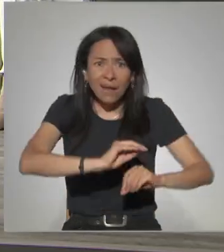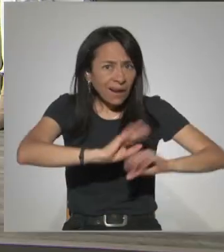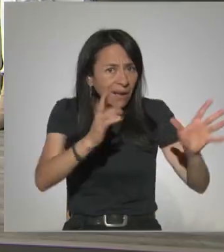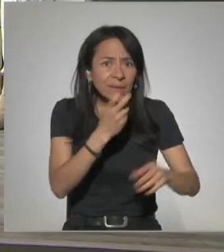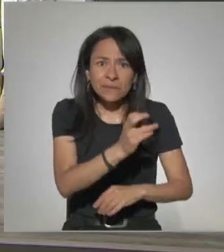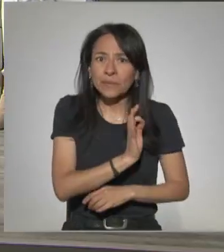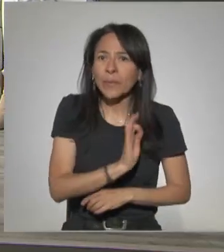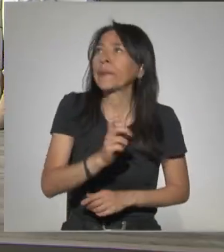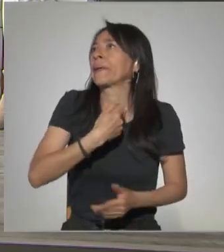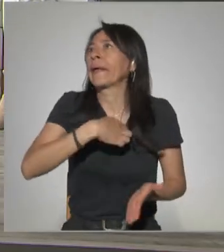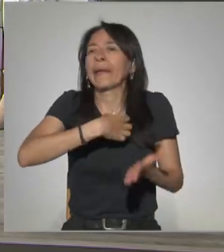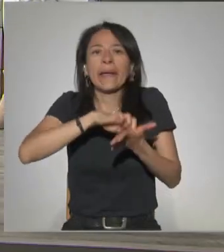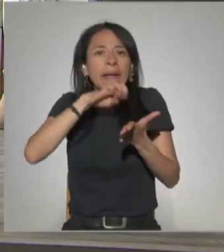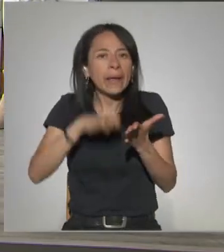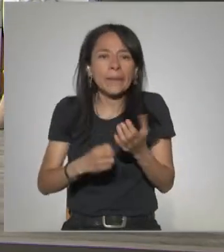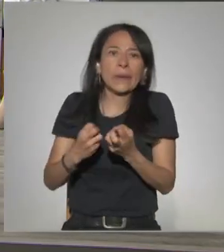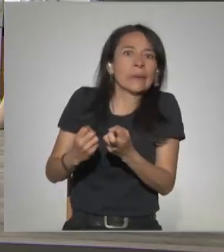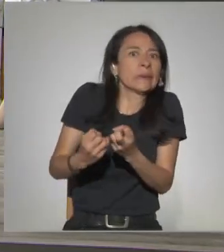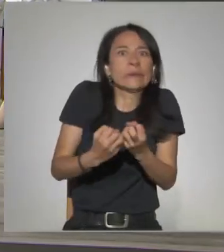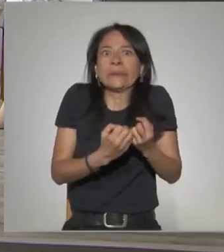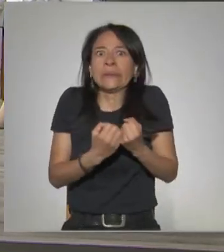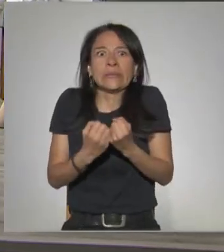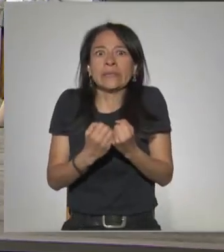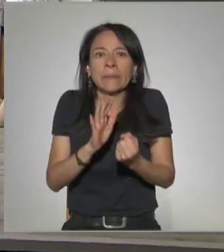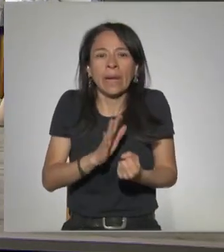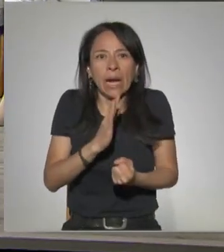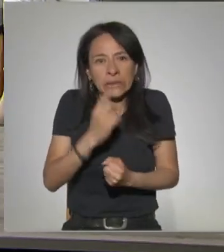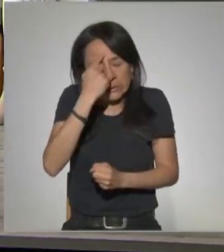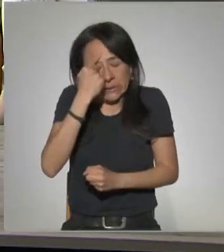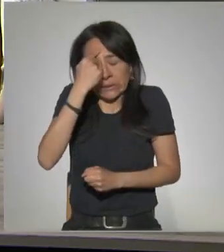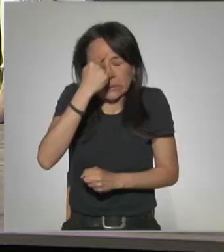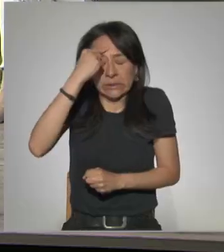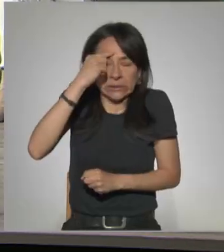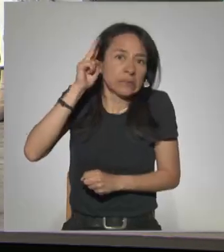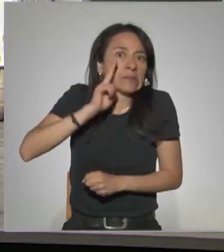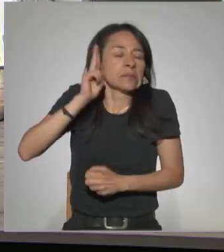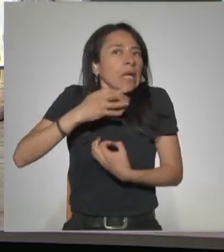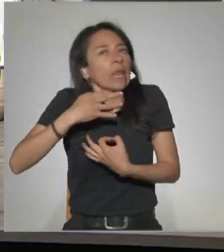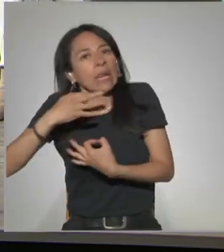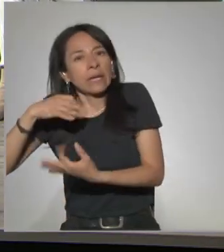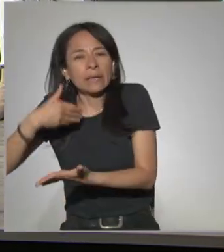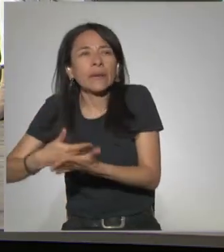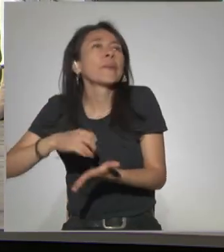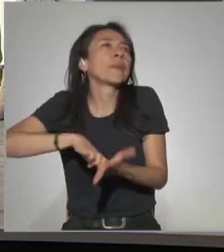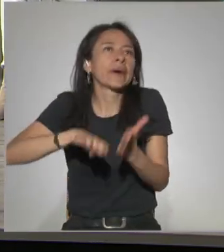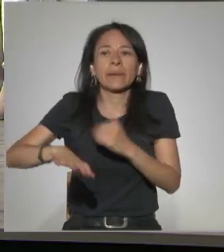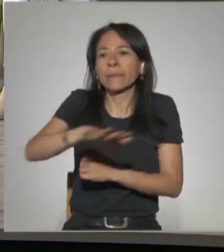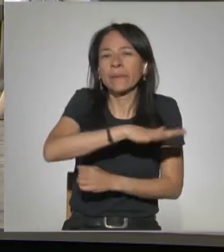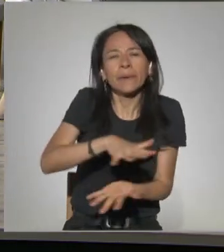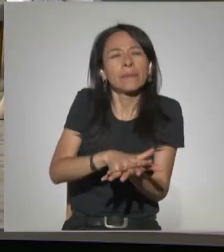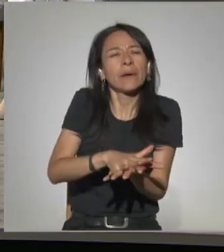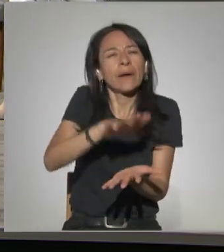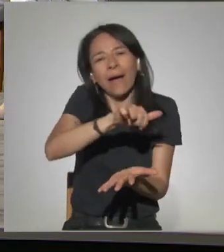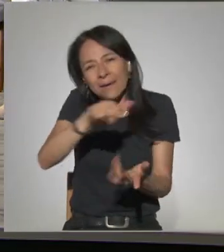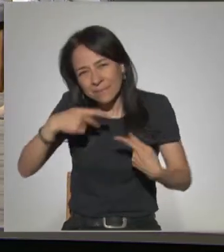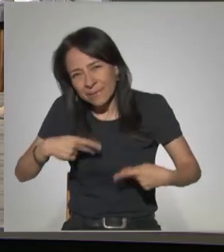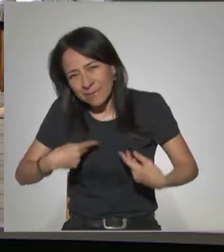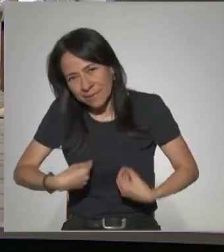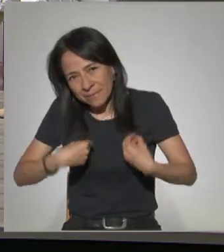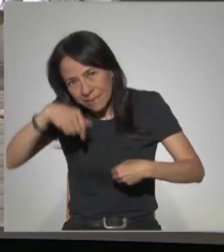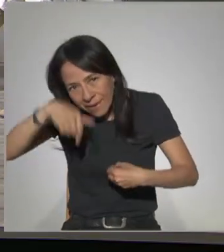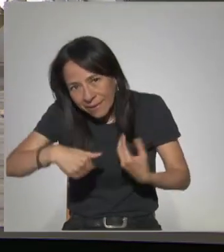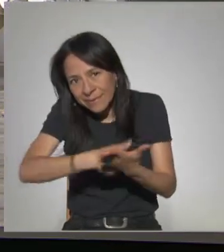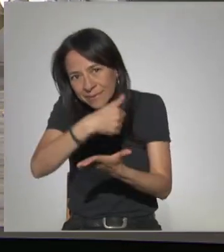esta situación del estrés, ¿no? Seguramente la mayoría de nosotros que vivimos en Ciudad de México, en trabajos